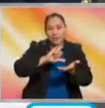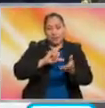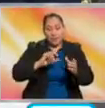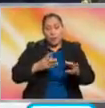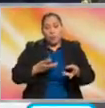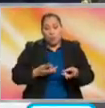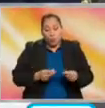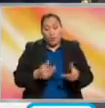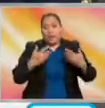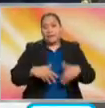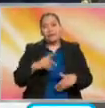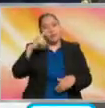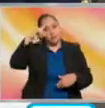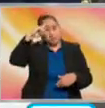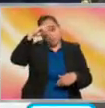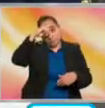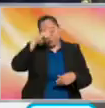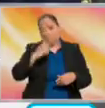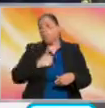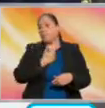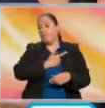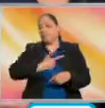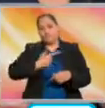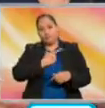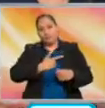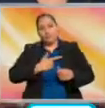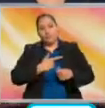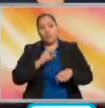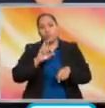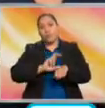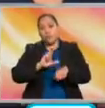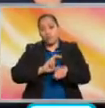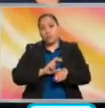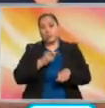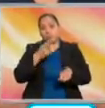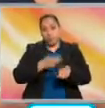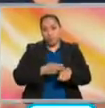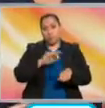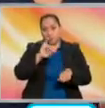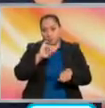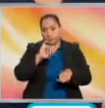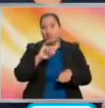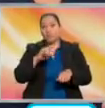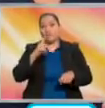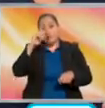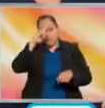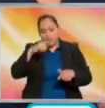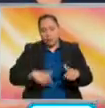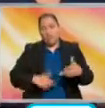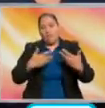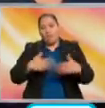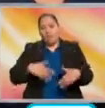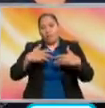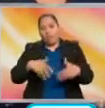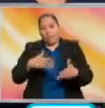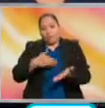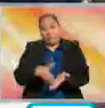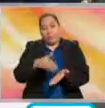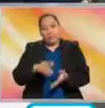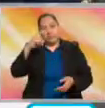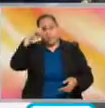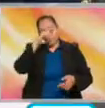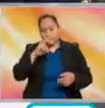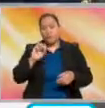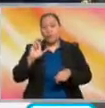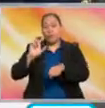digestión, ¿no? Entonces, A mí me encanta. ¿te encanta el huevo Sí. cocido? Bueno, por ejemplo, puede ser de más difícil digestión. Entonces, un huevo tibio, un